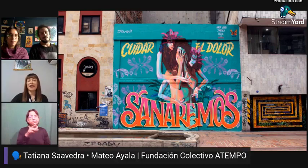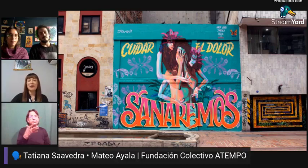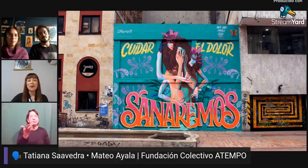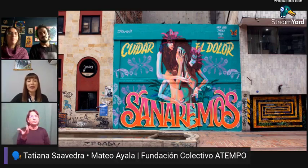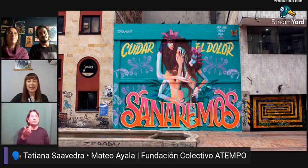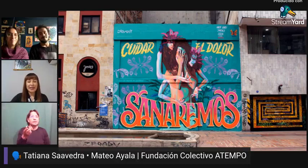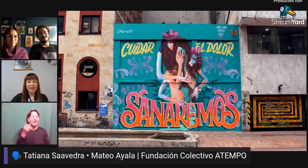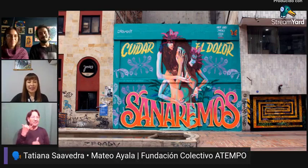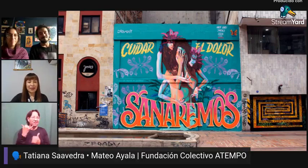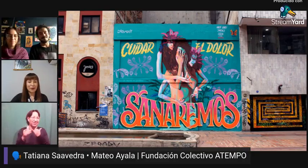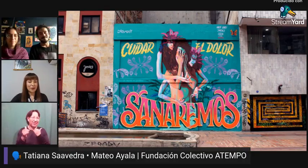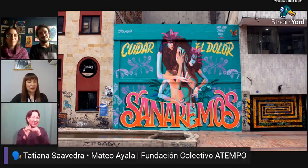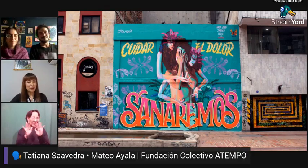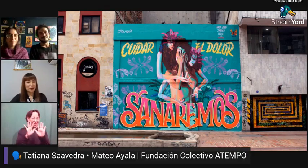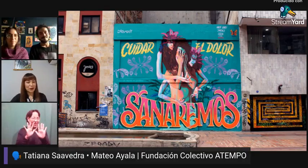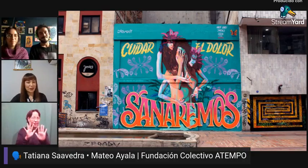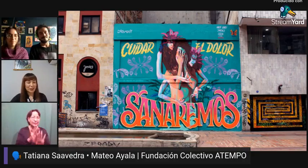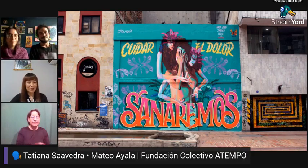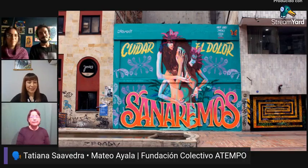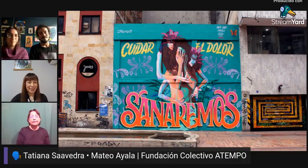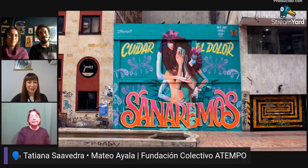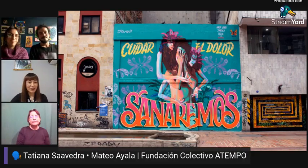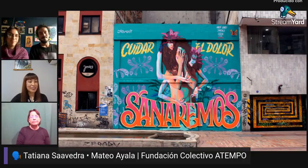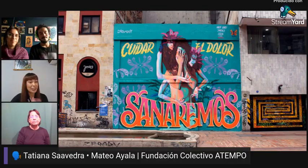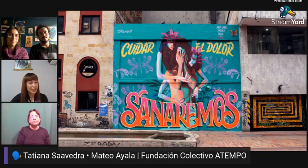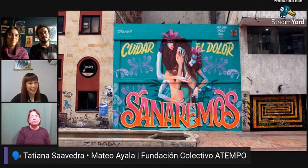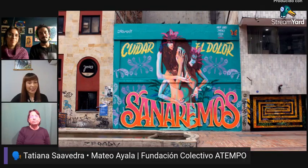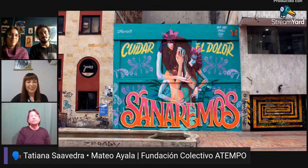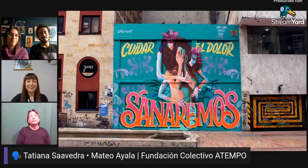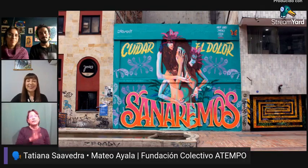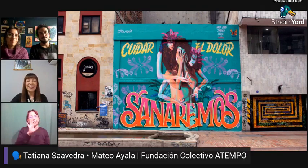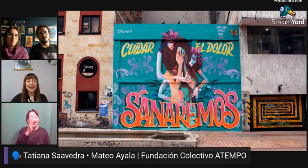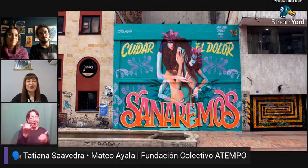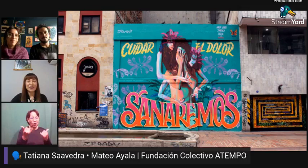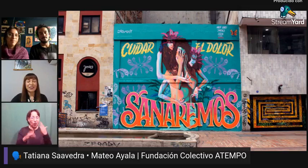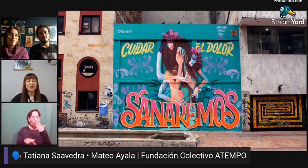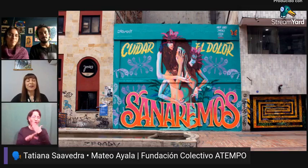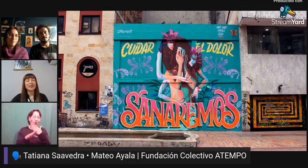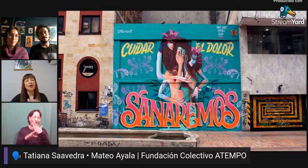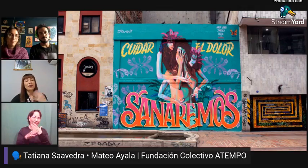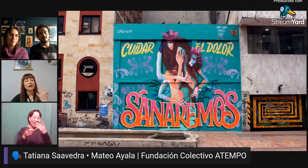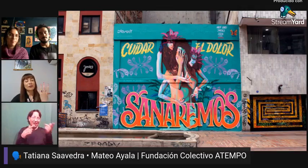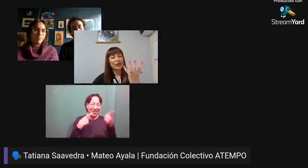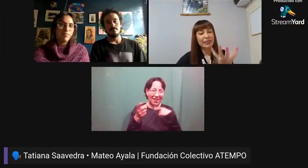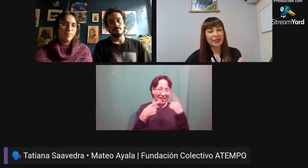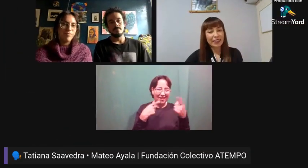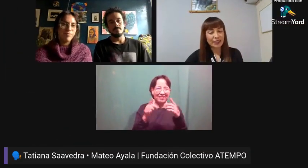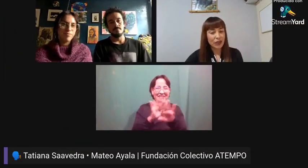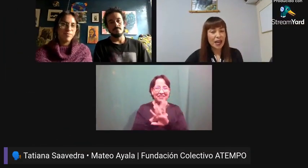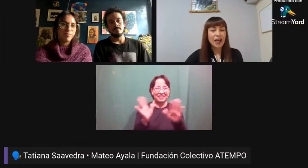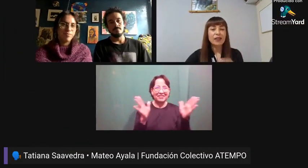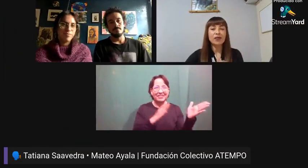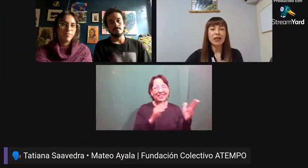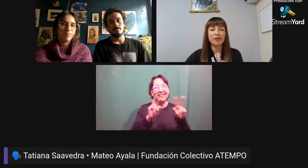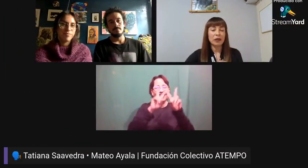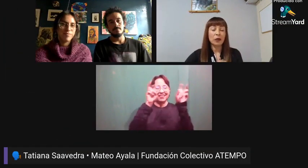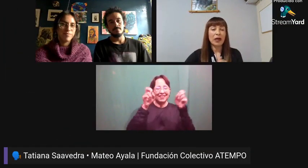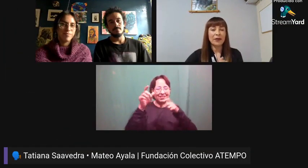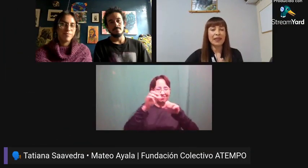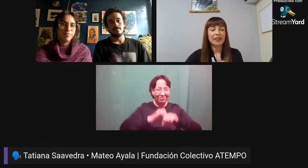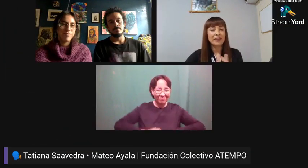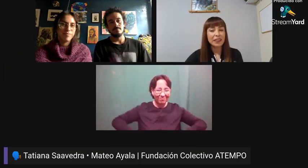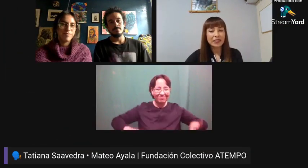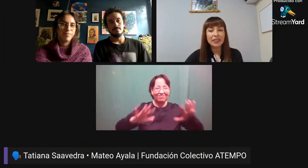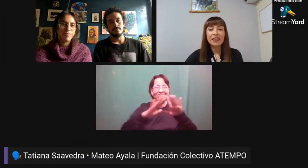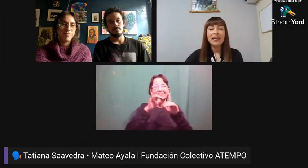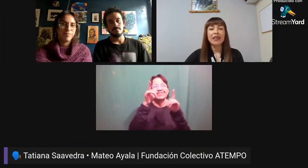la final, ¿no? Bueno, un poco también dando continuidad a este diálogo, ya hemos pasado pues por el tema territorial con